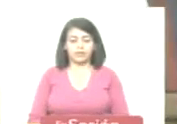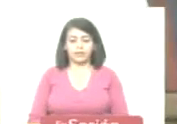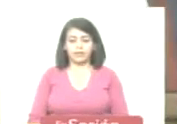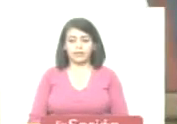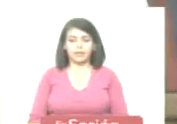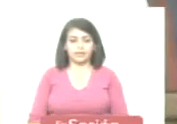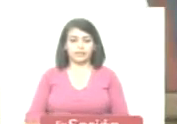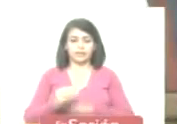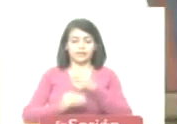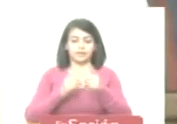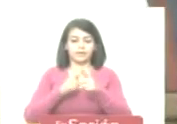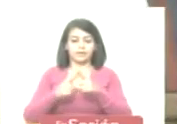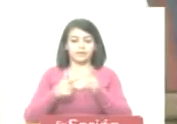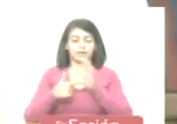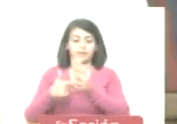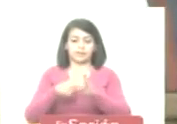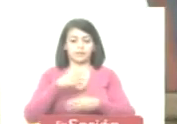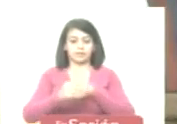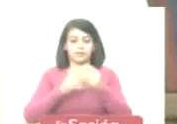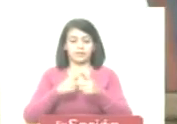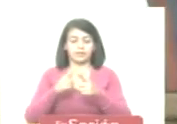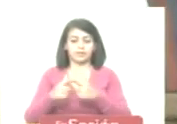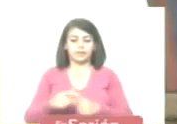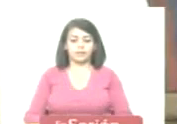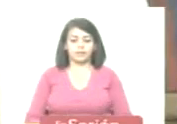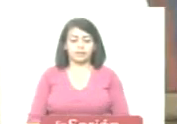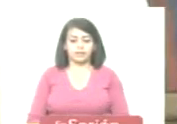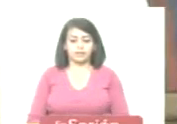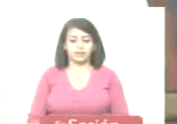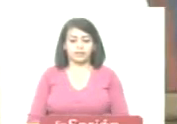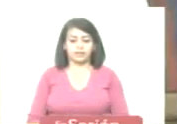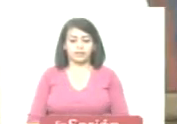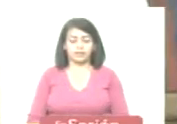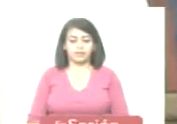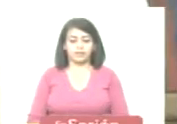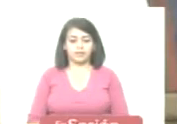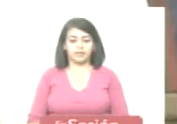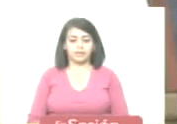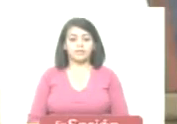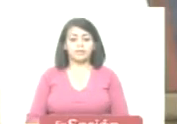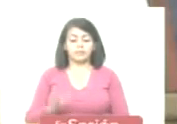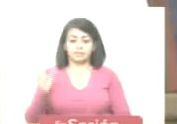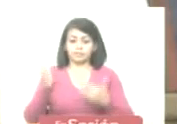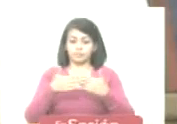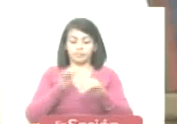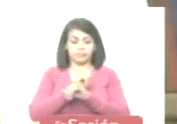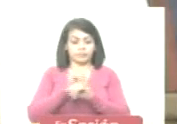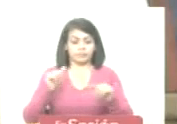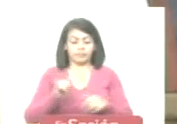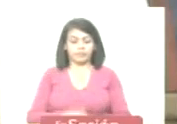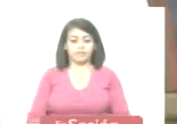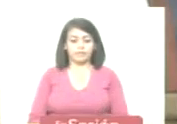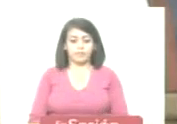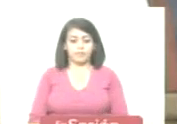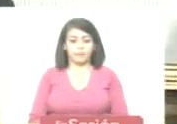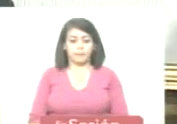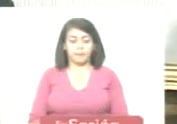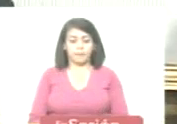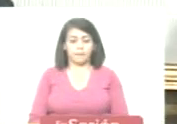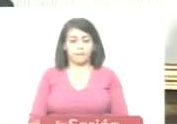No. Vamos a cerrar aquí. Se cierra.